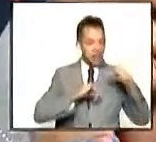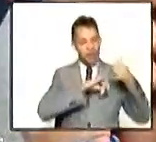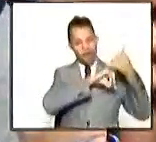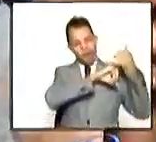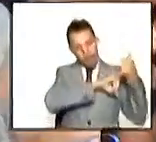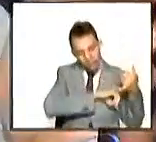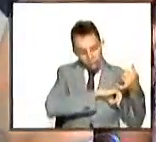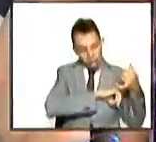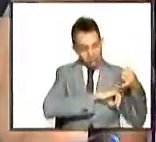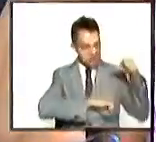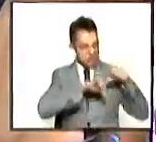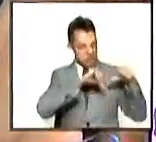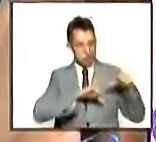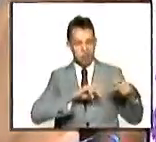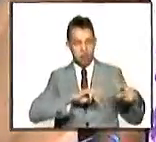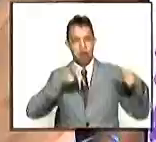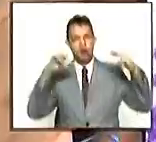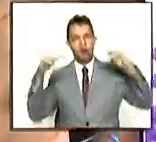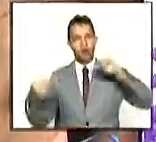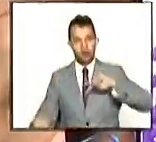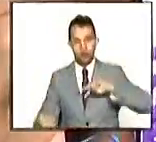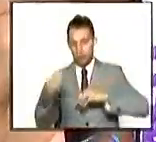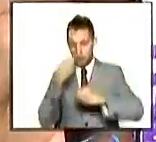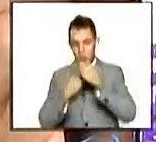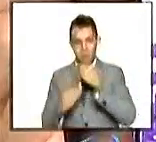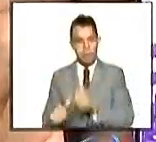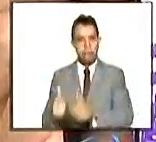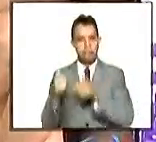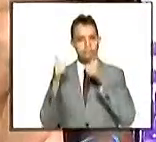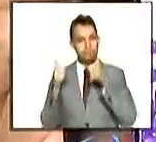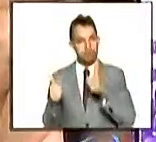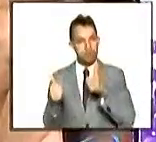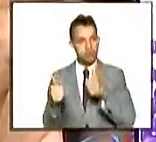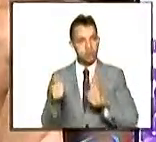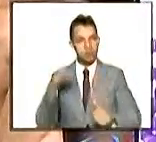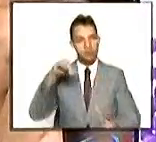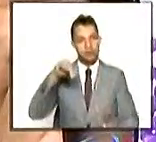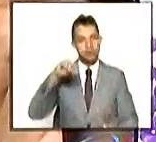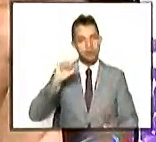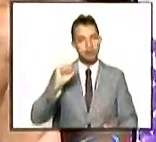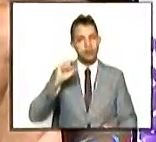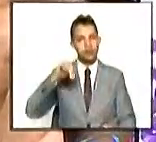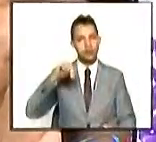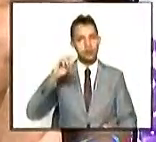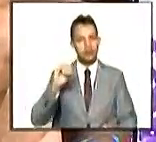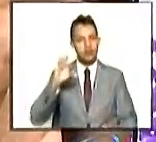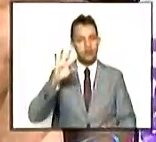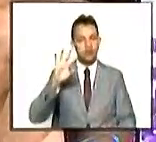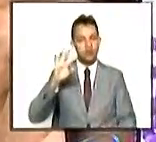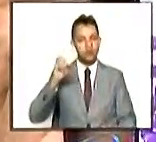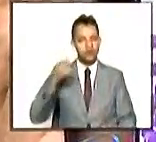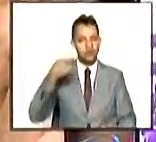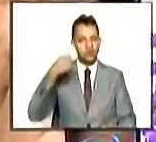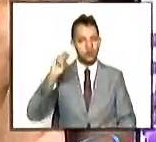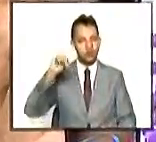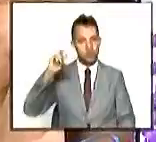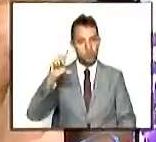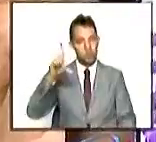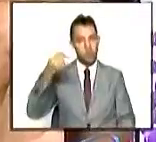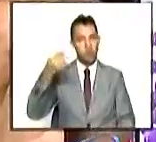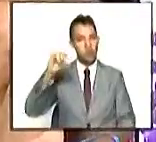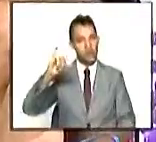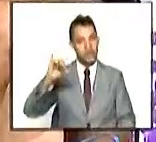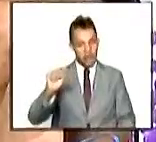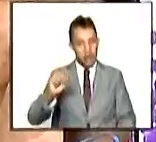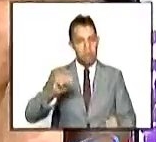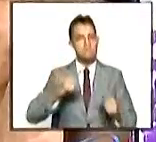y Nanotecnología. Una última palabra, esta nanotecnología, vamos a tener que convivir con ella. Y ahí él